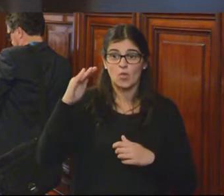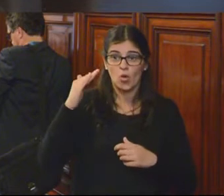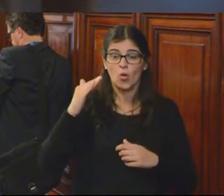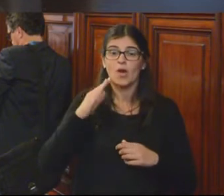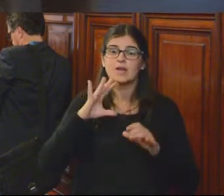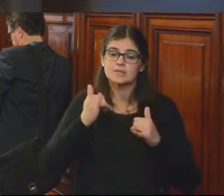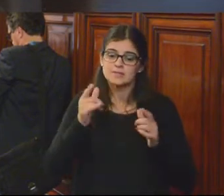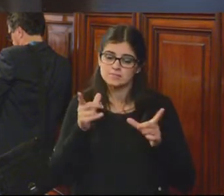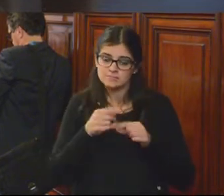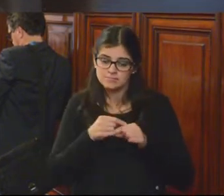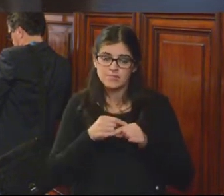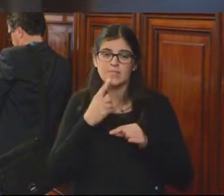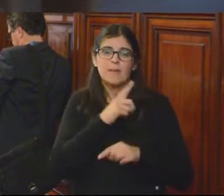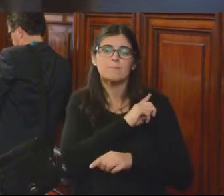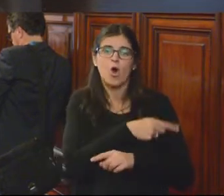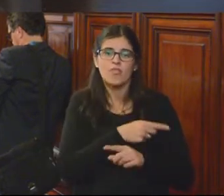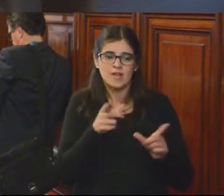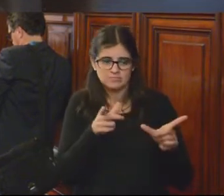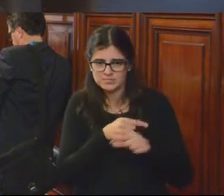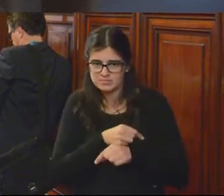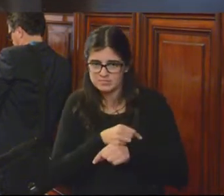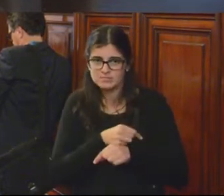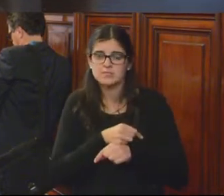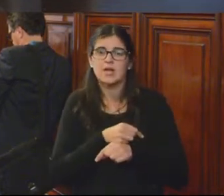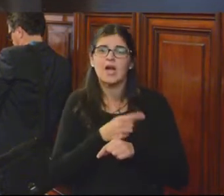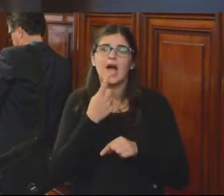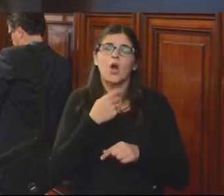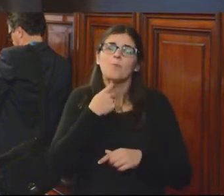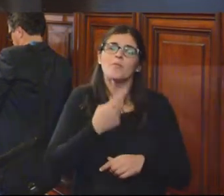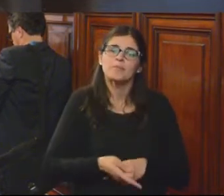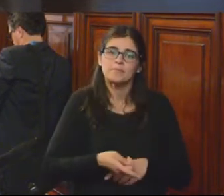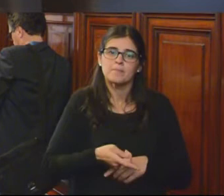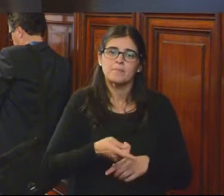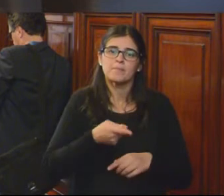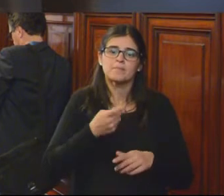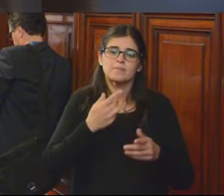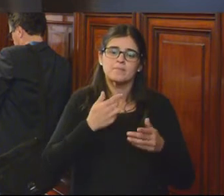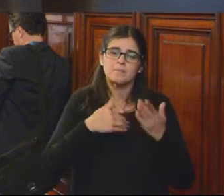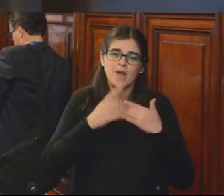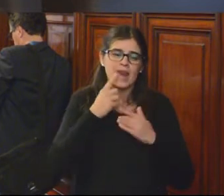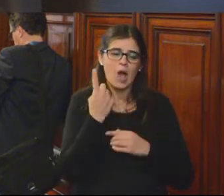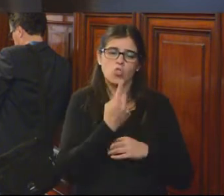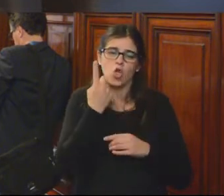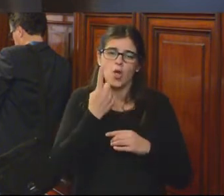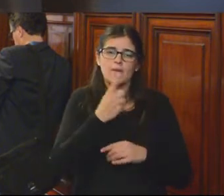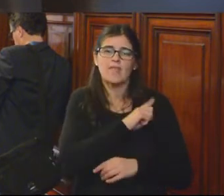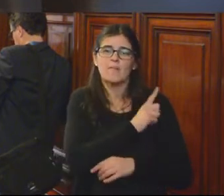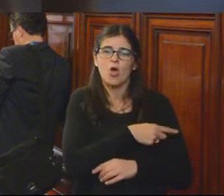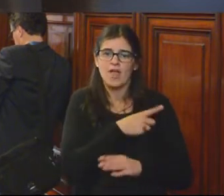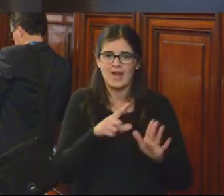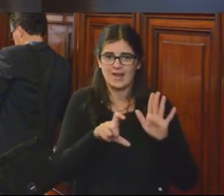la separación de poderes, ha vulnerado completamente, si no anulado, la autonomía del poder